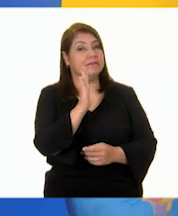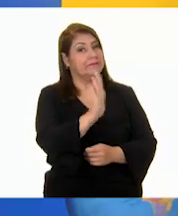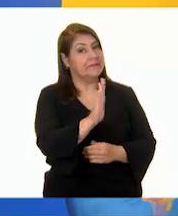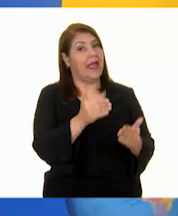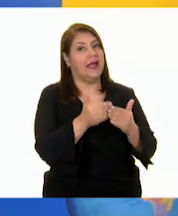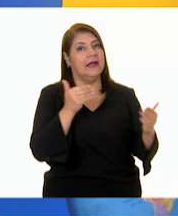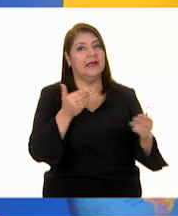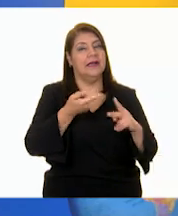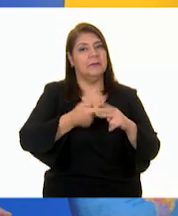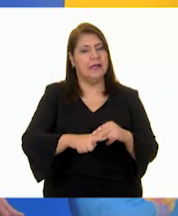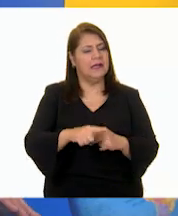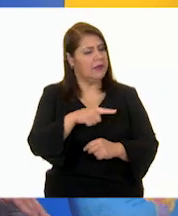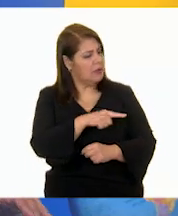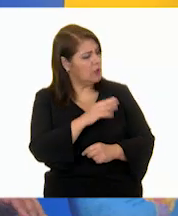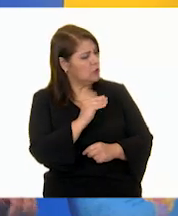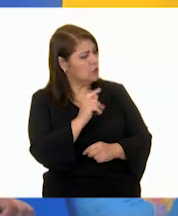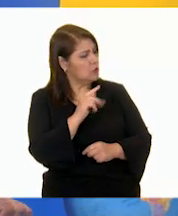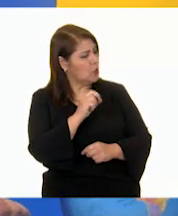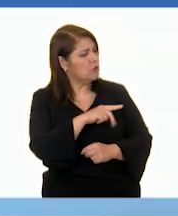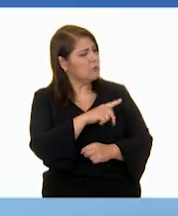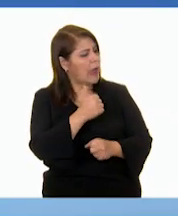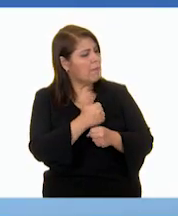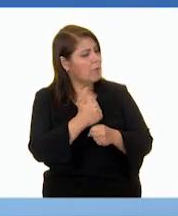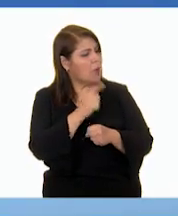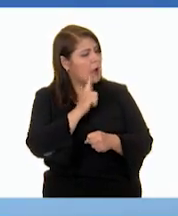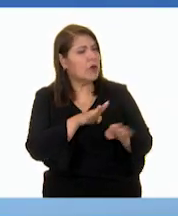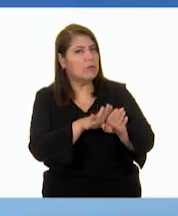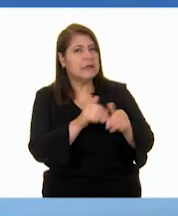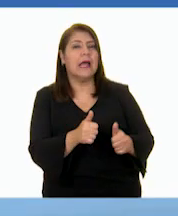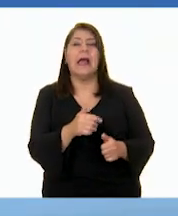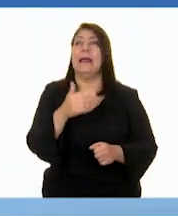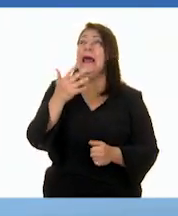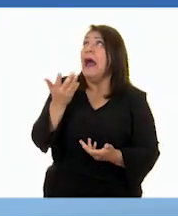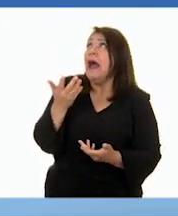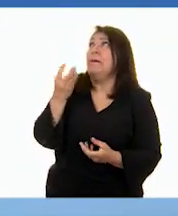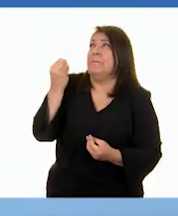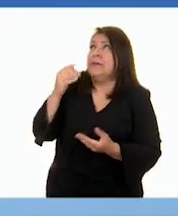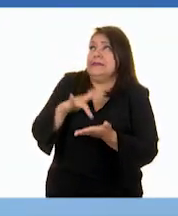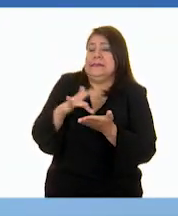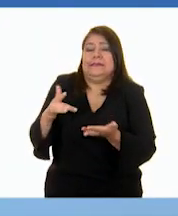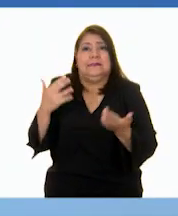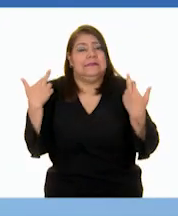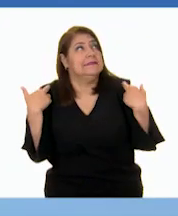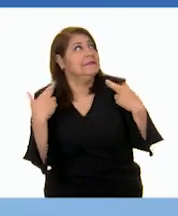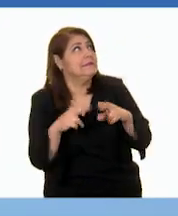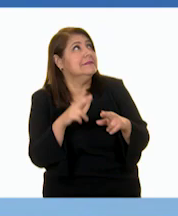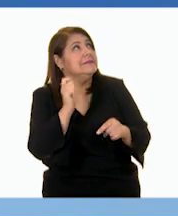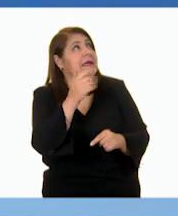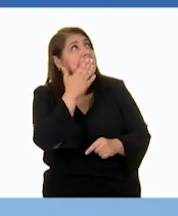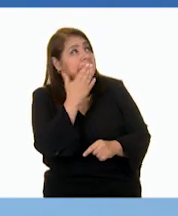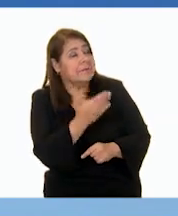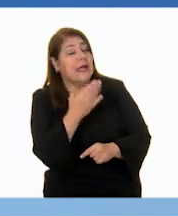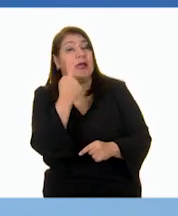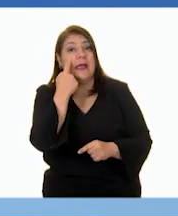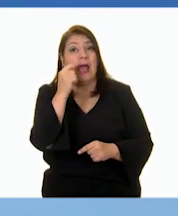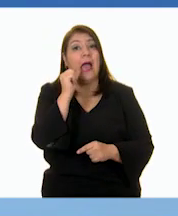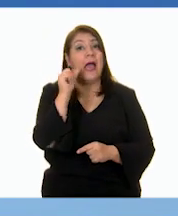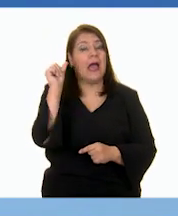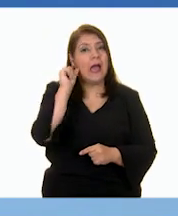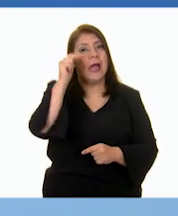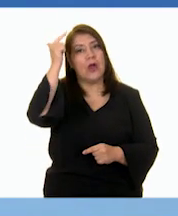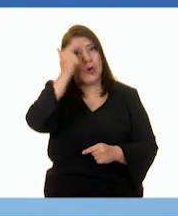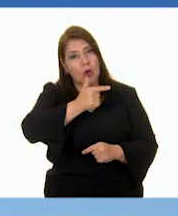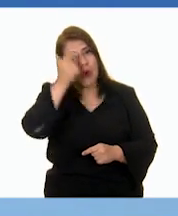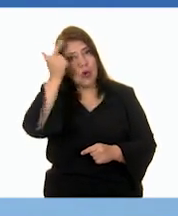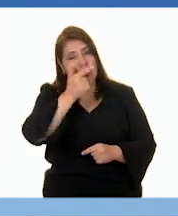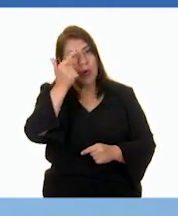de comenzar, Ton, ¿cómo está tu abuelita? ¡Ay, muchas gracias, maestro! Muy bien. Fíjese que ayer en la noche se fue